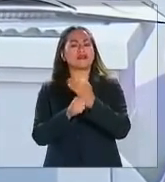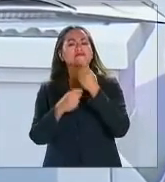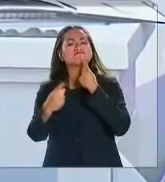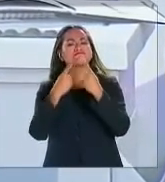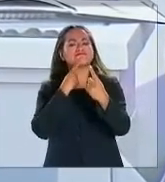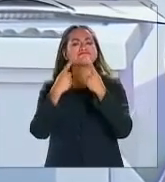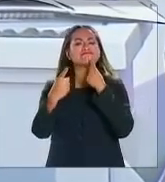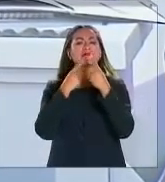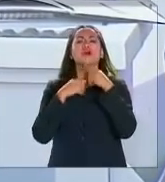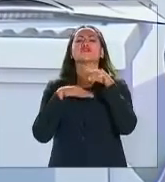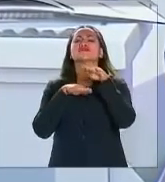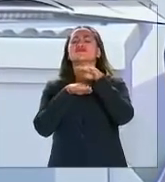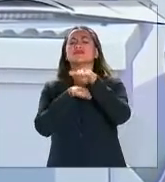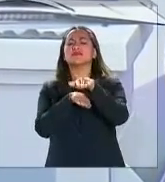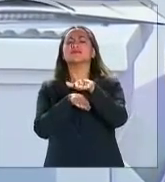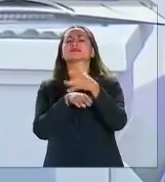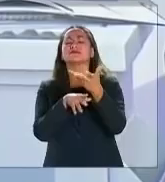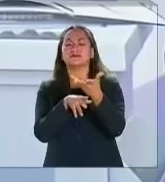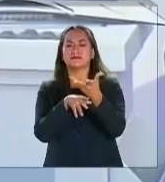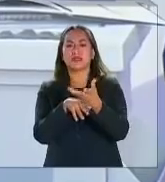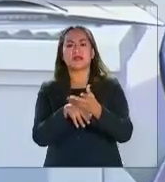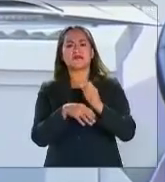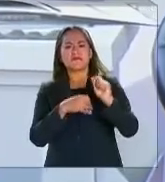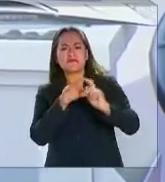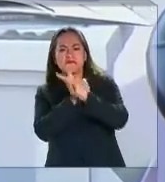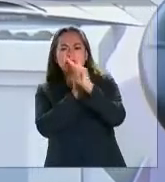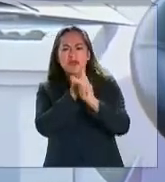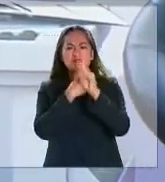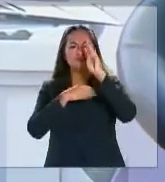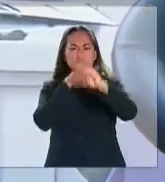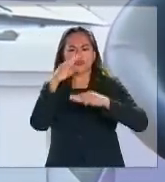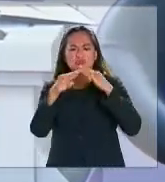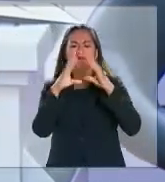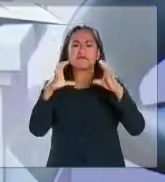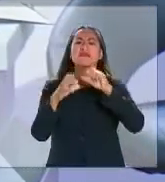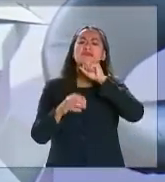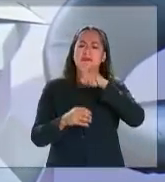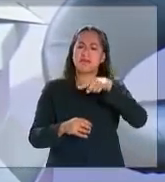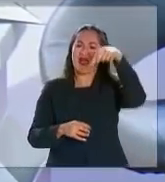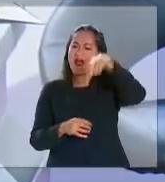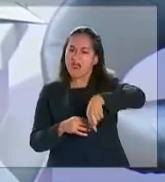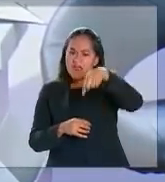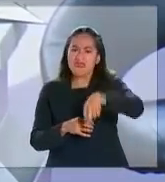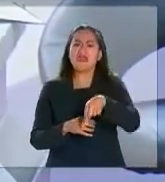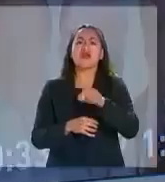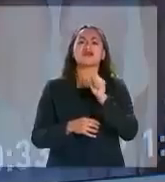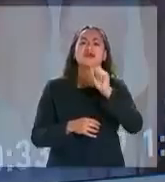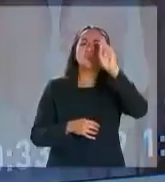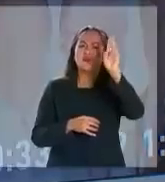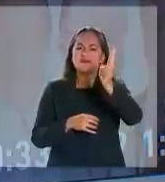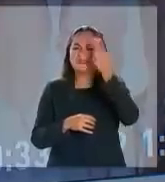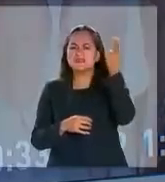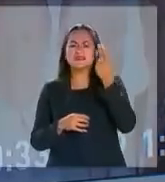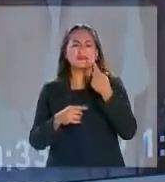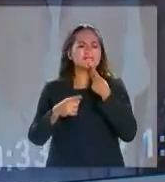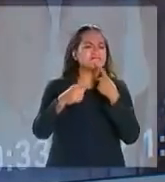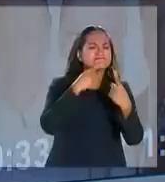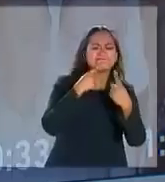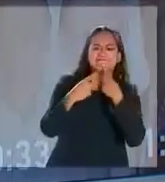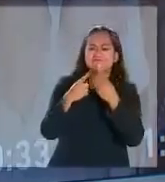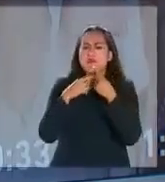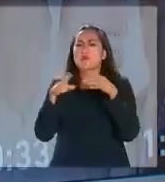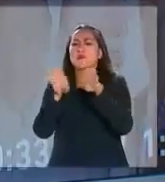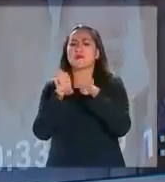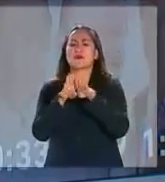en las en los países donde hay elecciones es una discusión que incluso está en la academia las economías abiertas o las